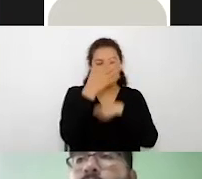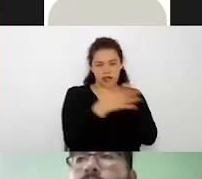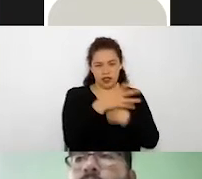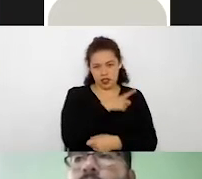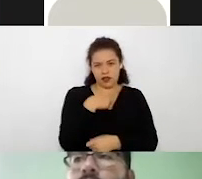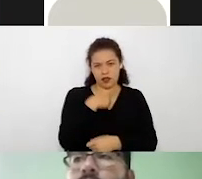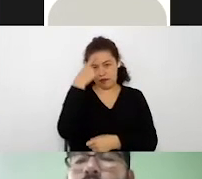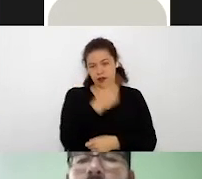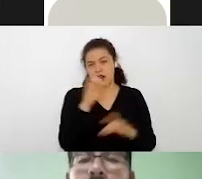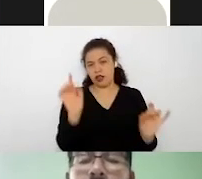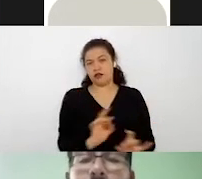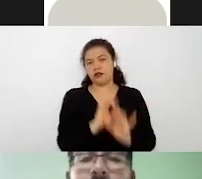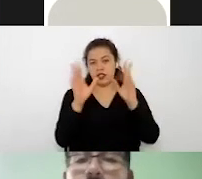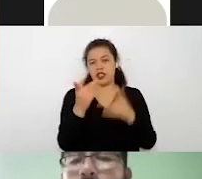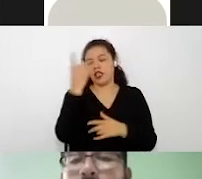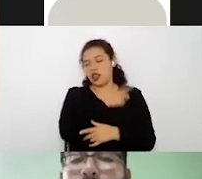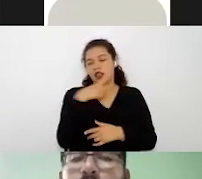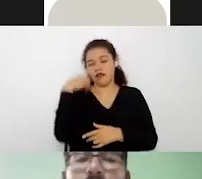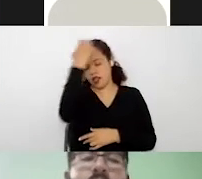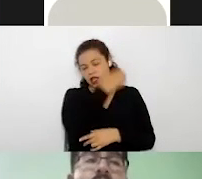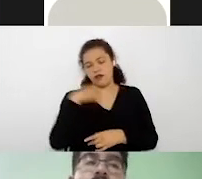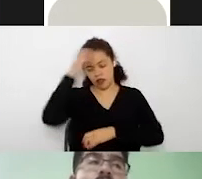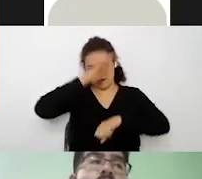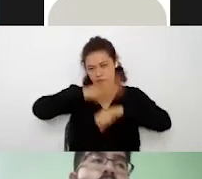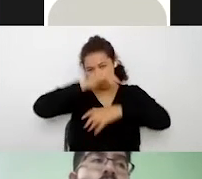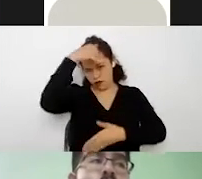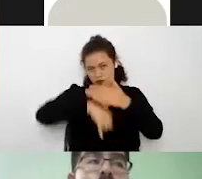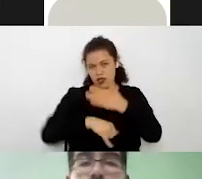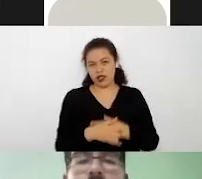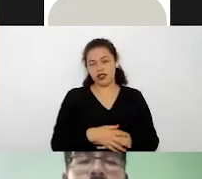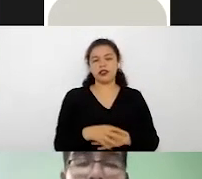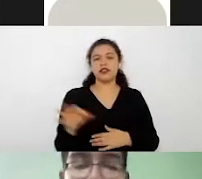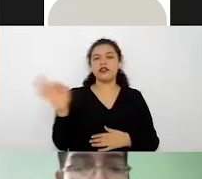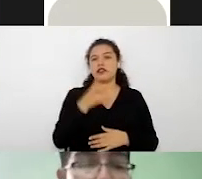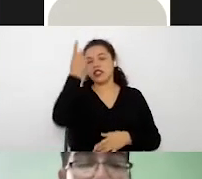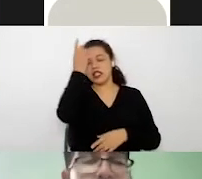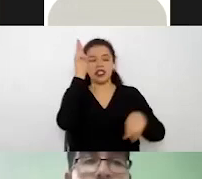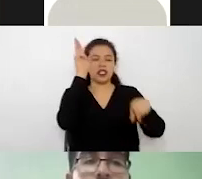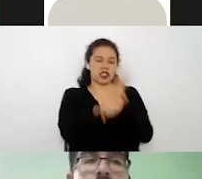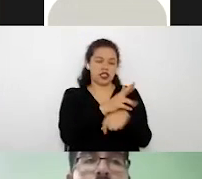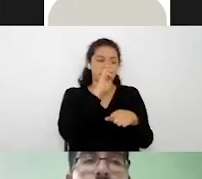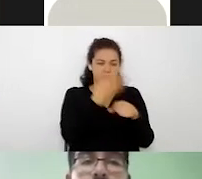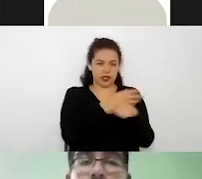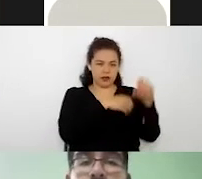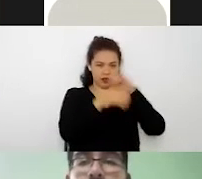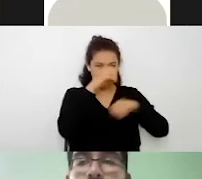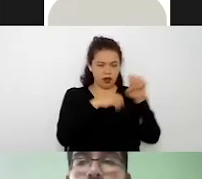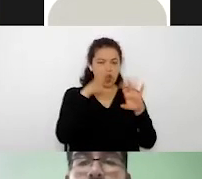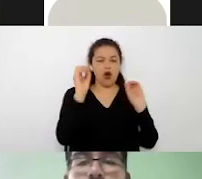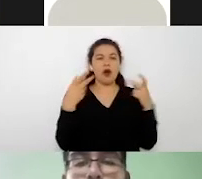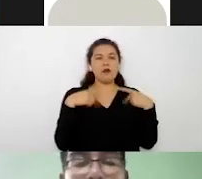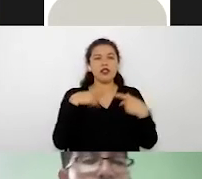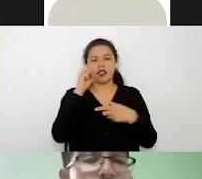tuviera que hacer una inspección más a profundidad, ya sea con un director responsable de obra o un corresponsal en